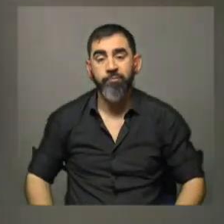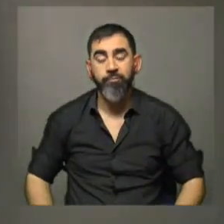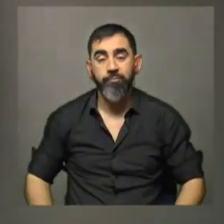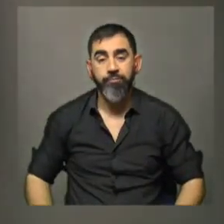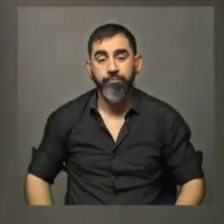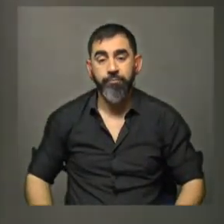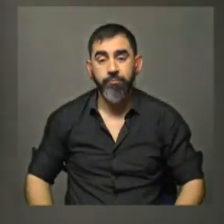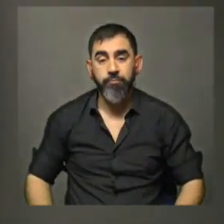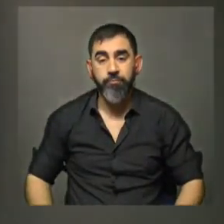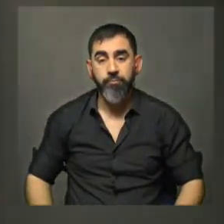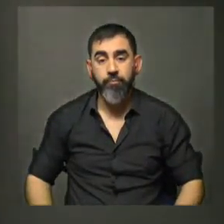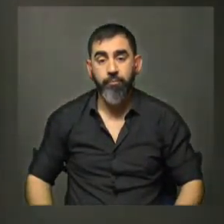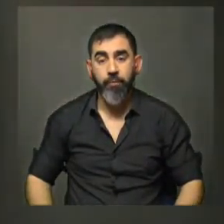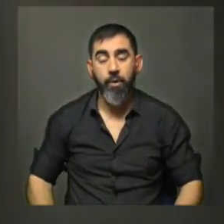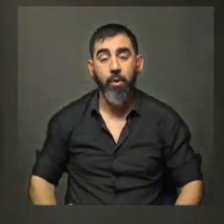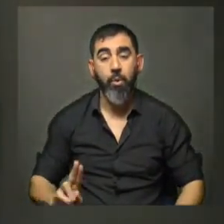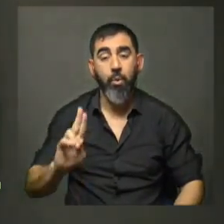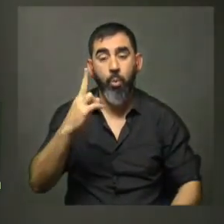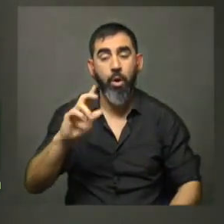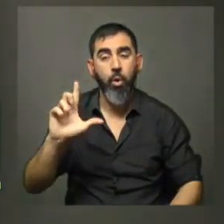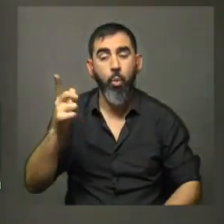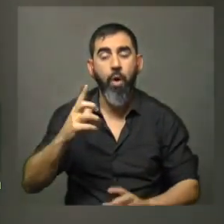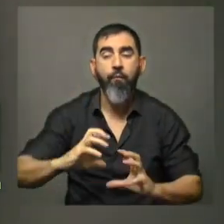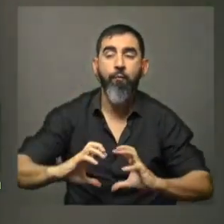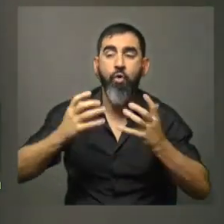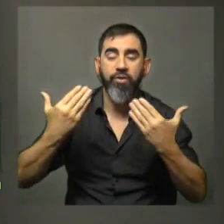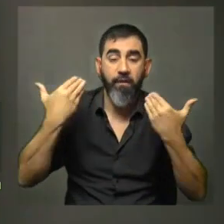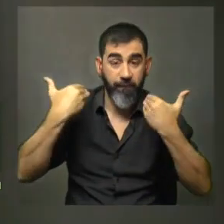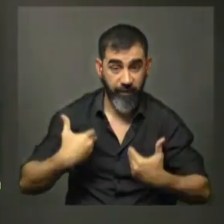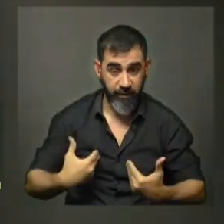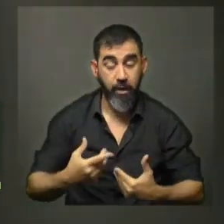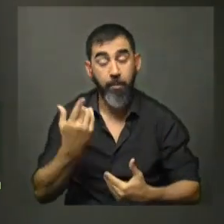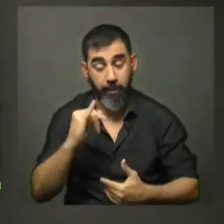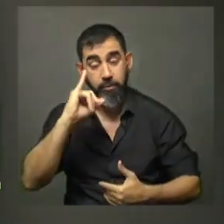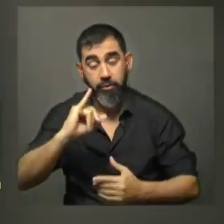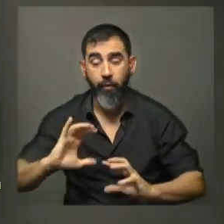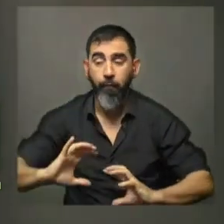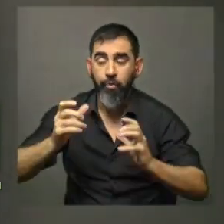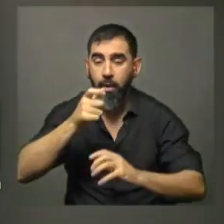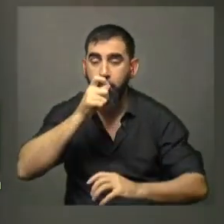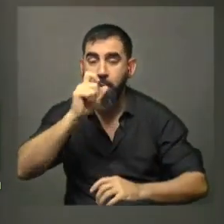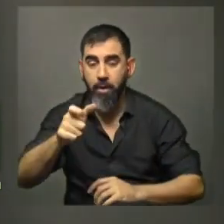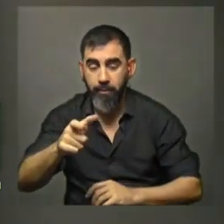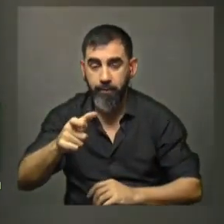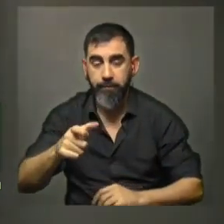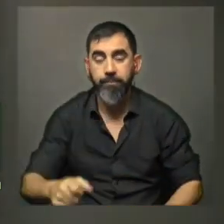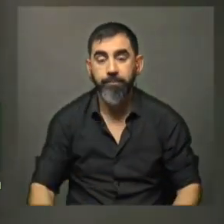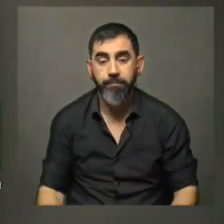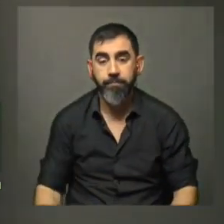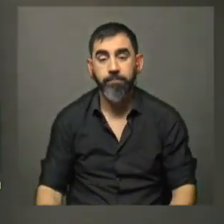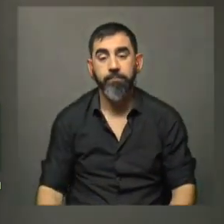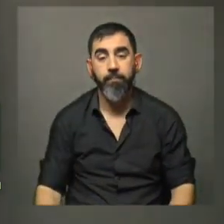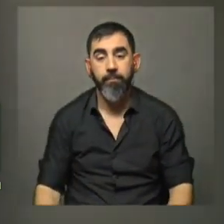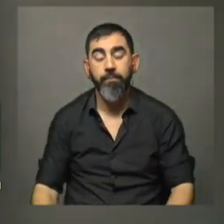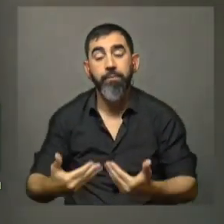En Uruguay no debemos lamentar hechos de violencia física, pero sí esta violencia verbal que comienza, como